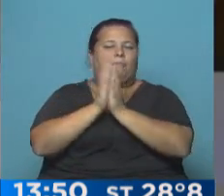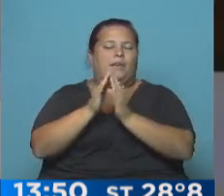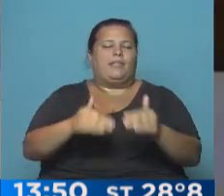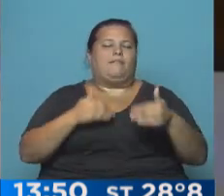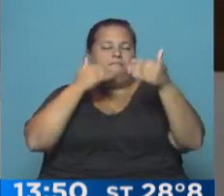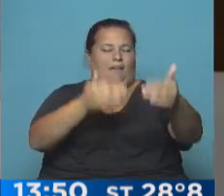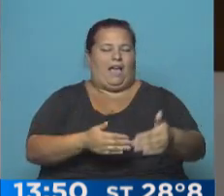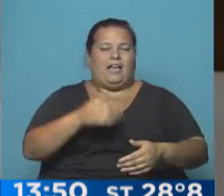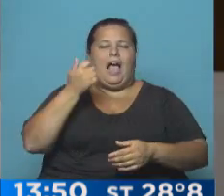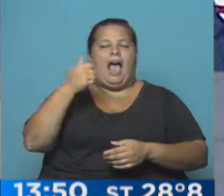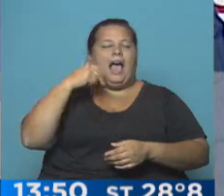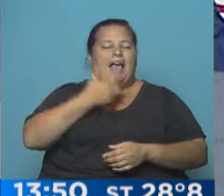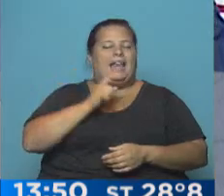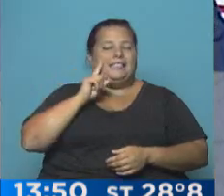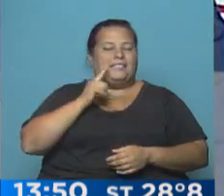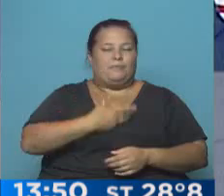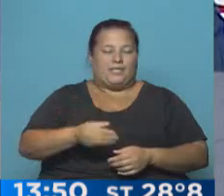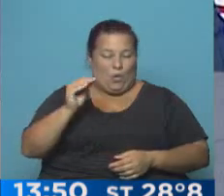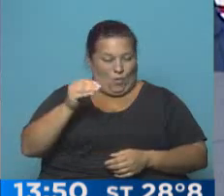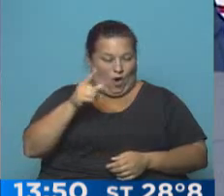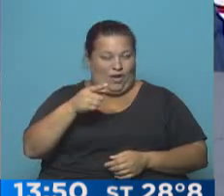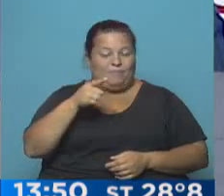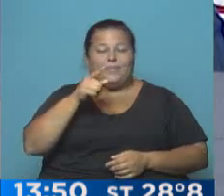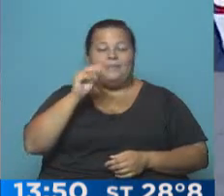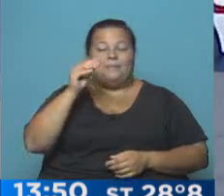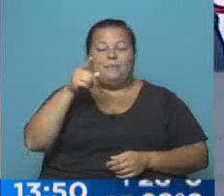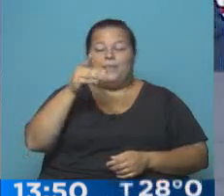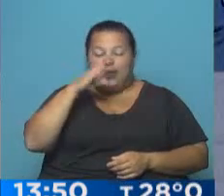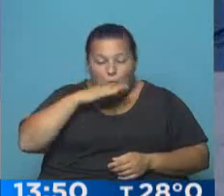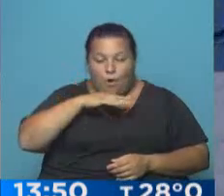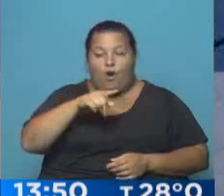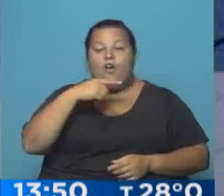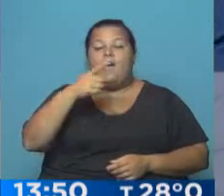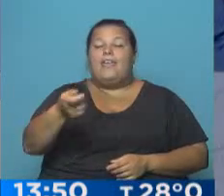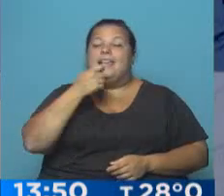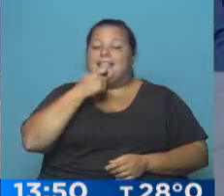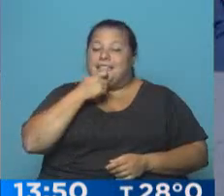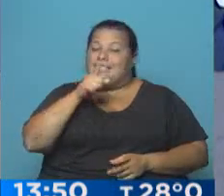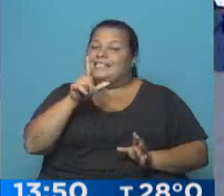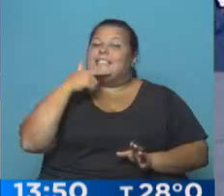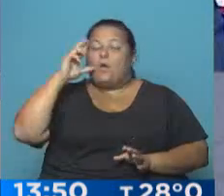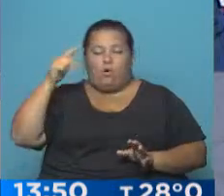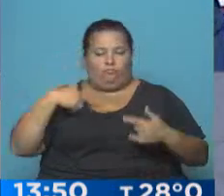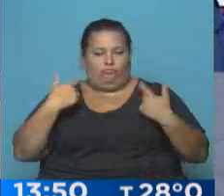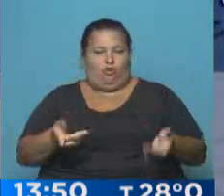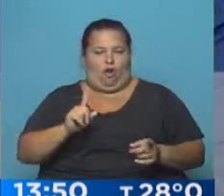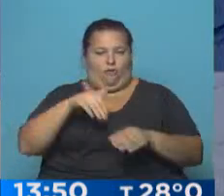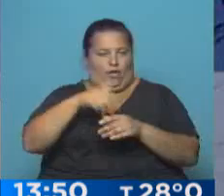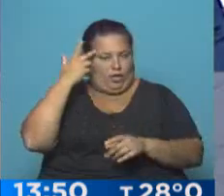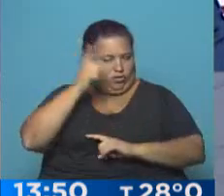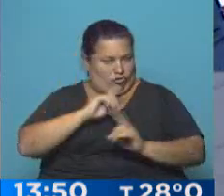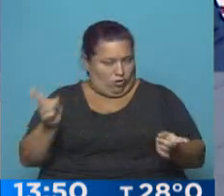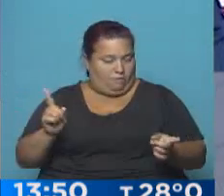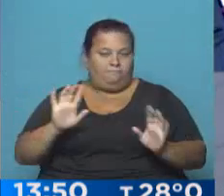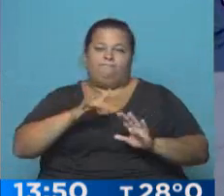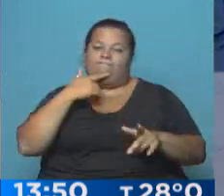que se postergue. En Angelici, el presidente de Boca, que ahí lo vemos en pantalla, dijo, siendo del lado de Segura, yo no estoy de acuerdo que se vote el 18.